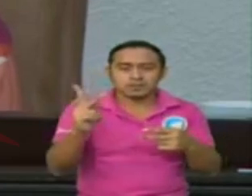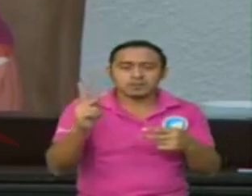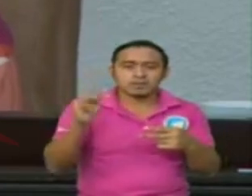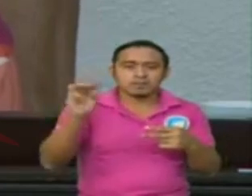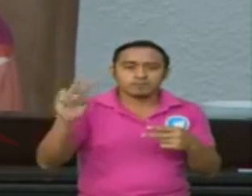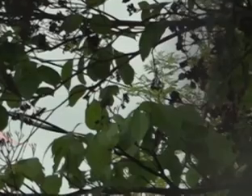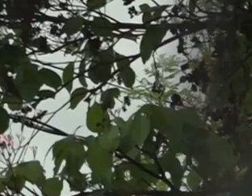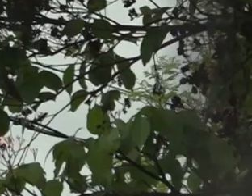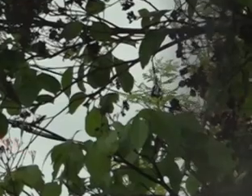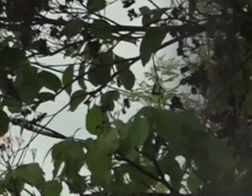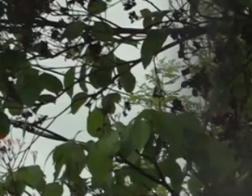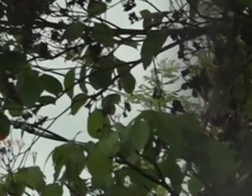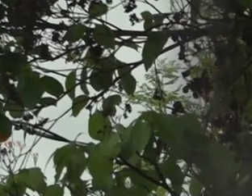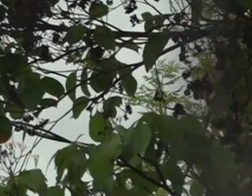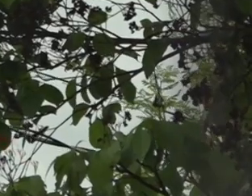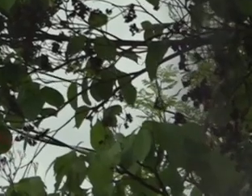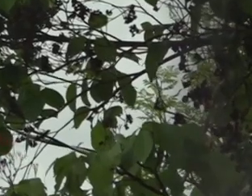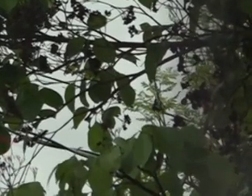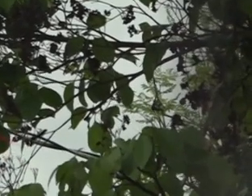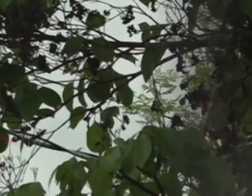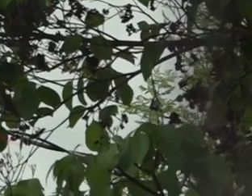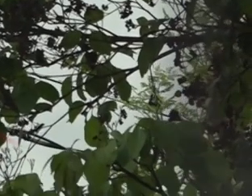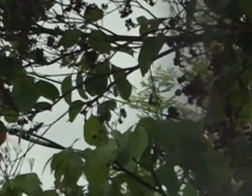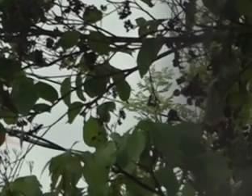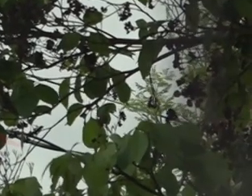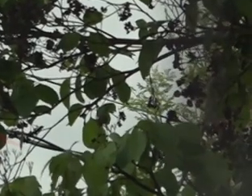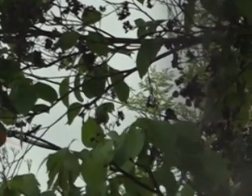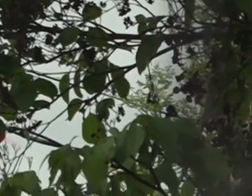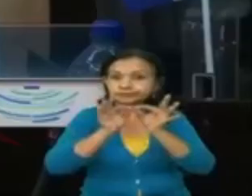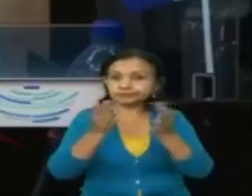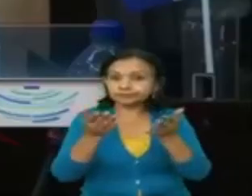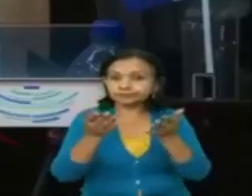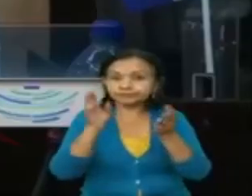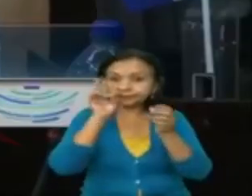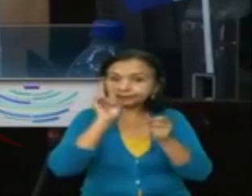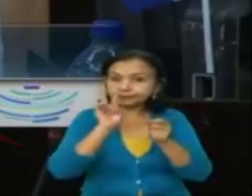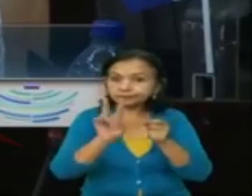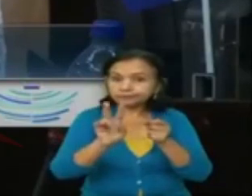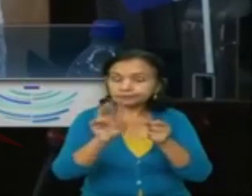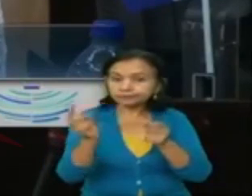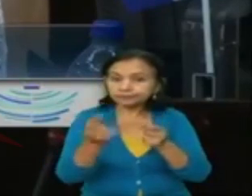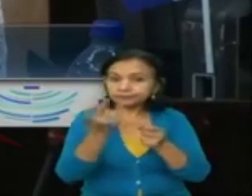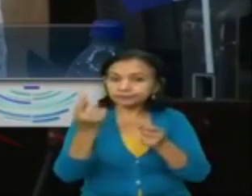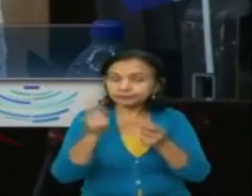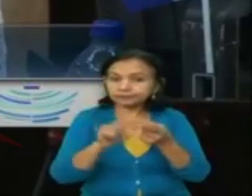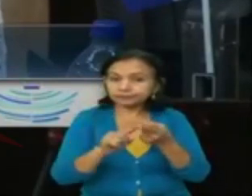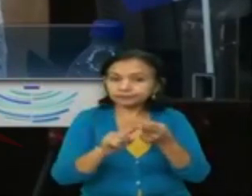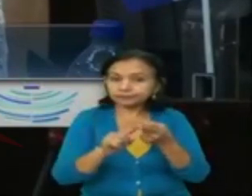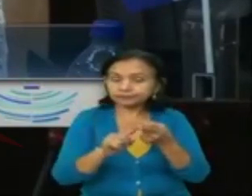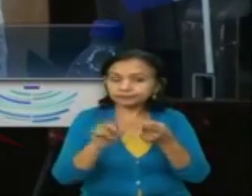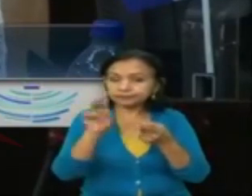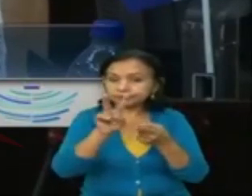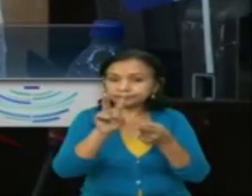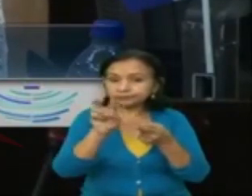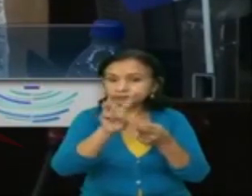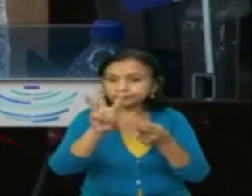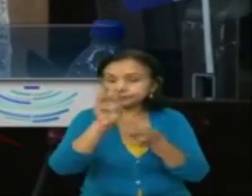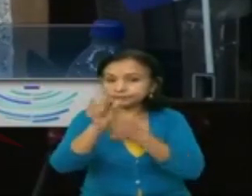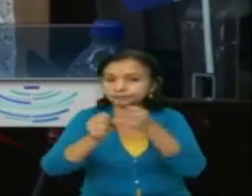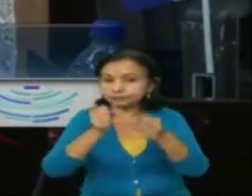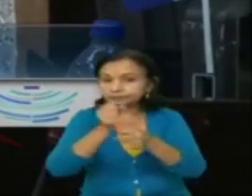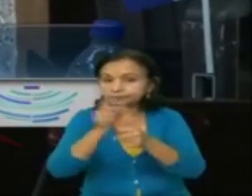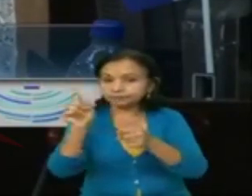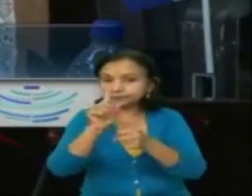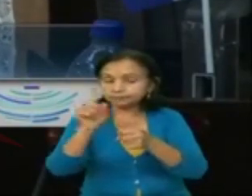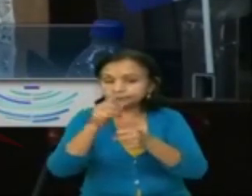la subestación La Esperanza. Y lo importante es que no solamente se está contemplando para 2, 3 años, o sea, esto está